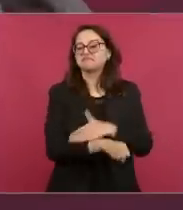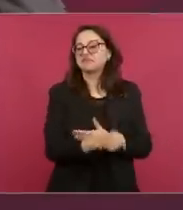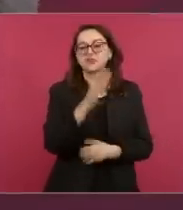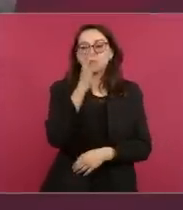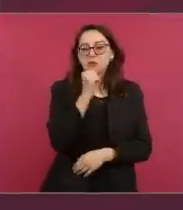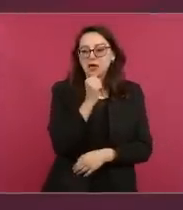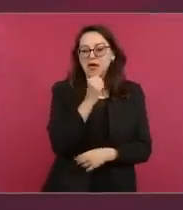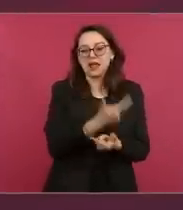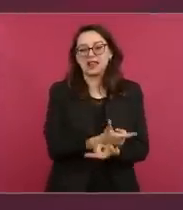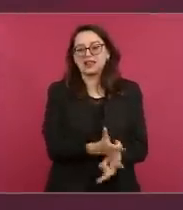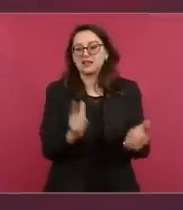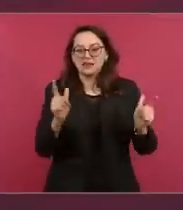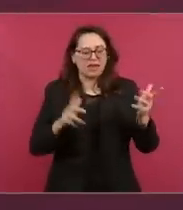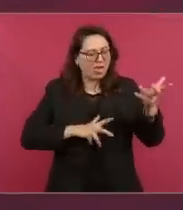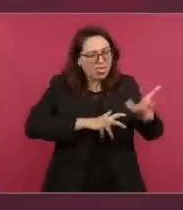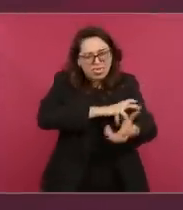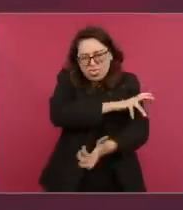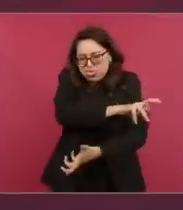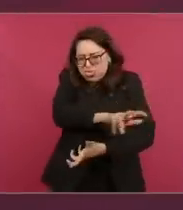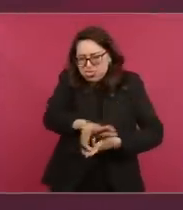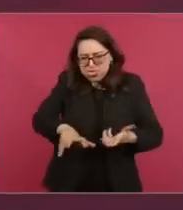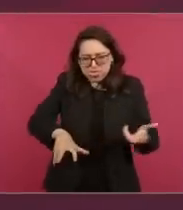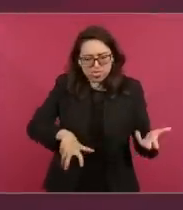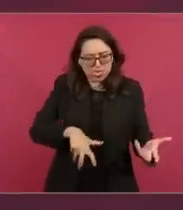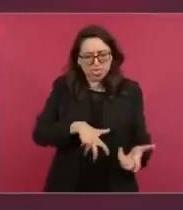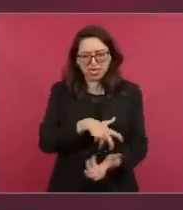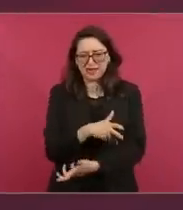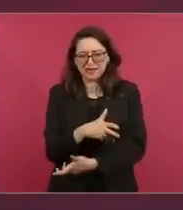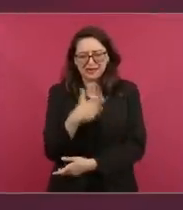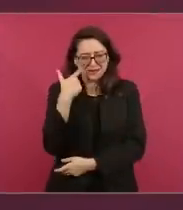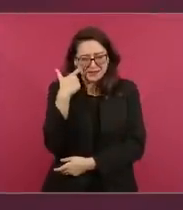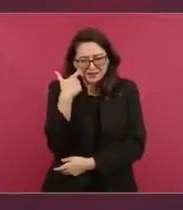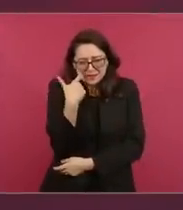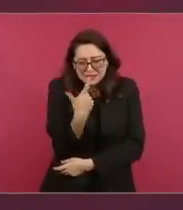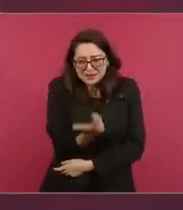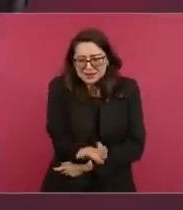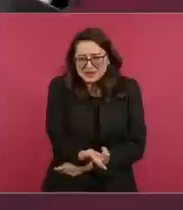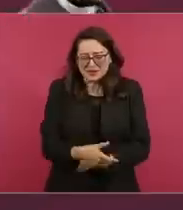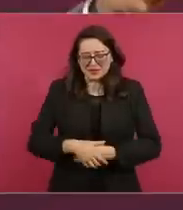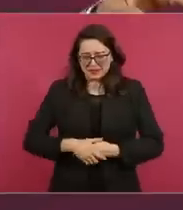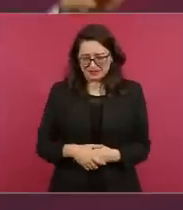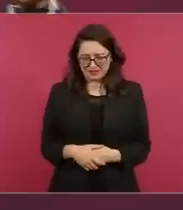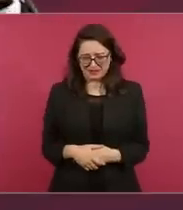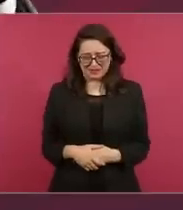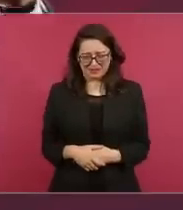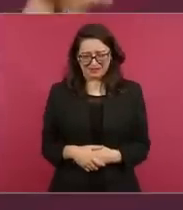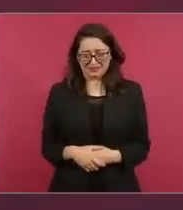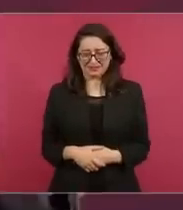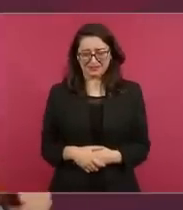el